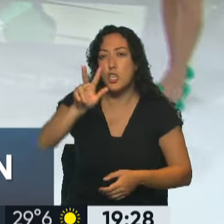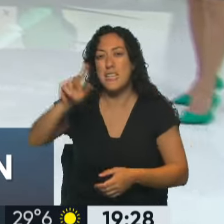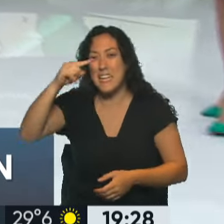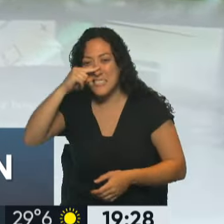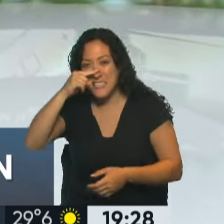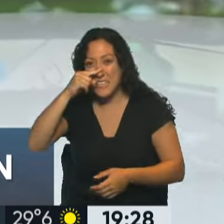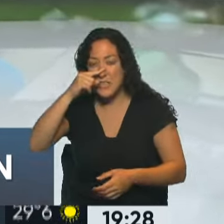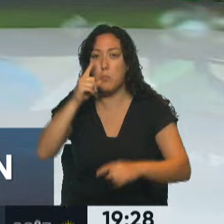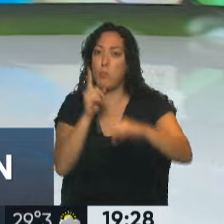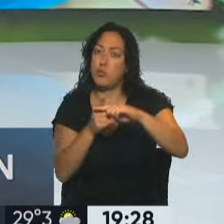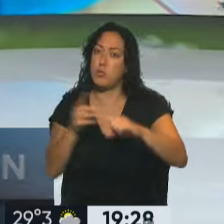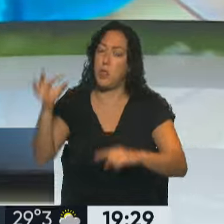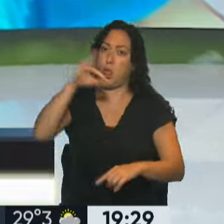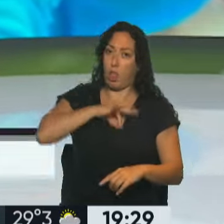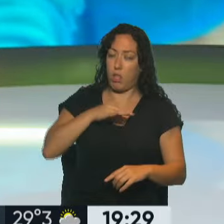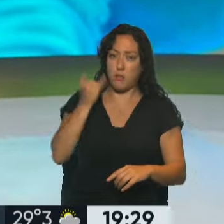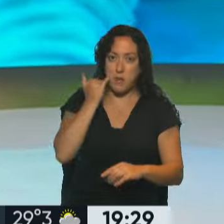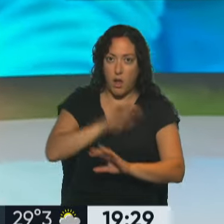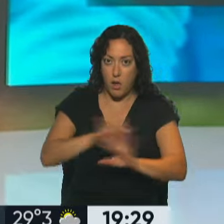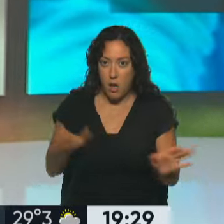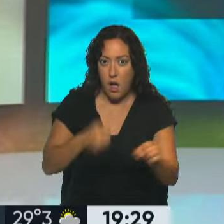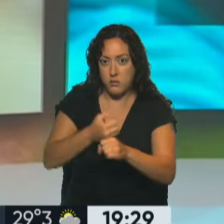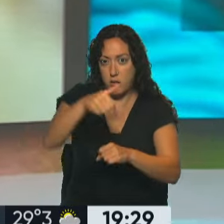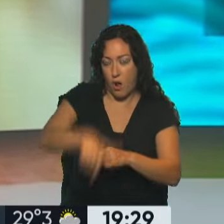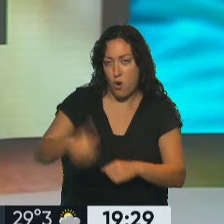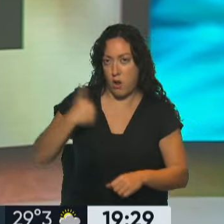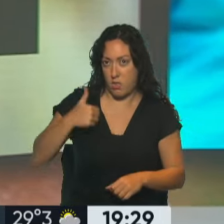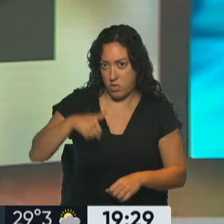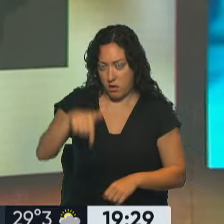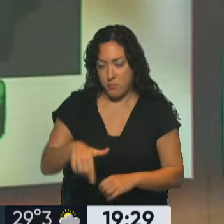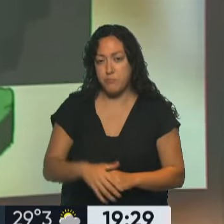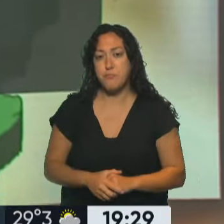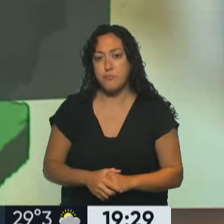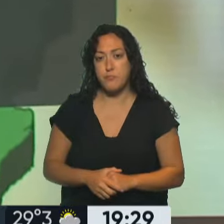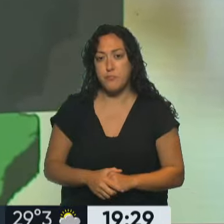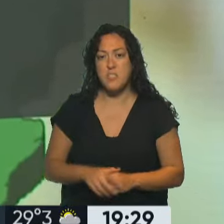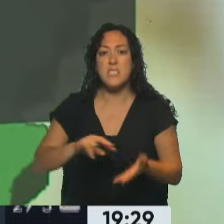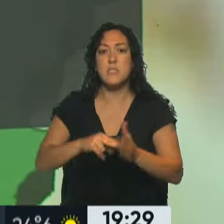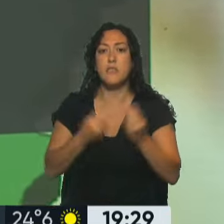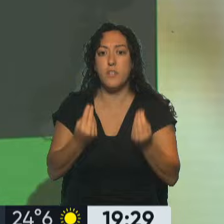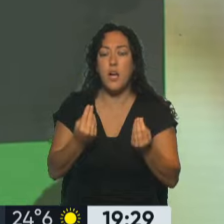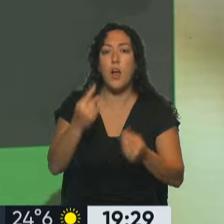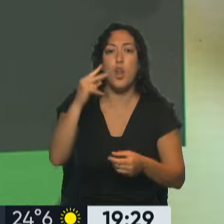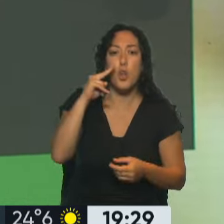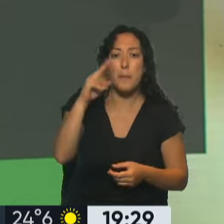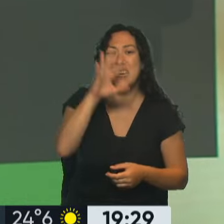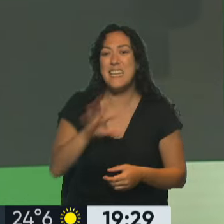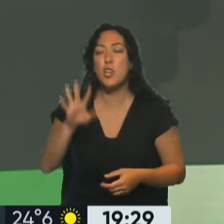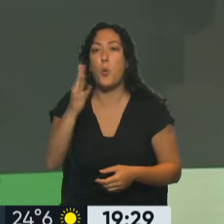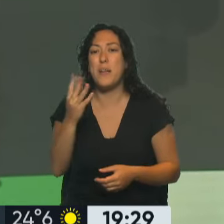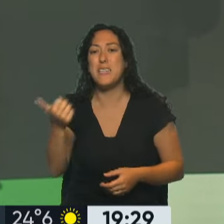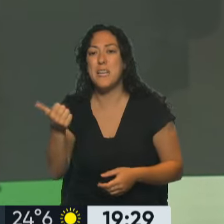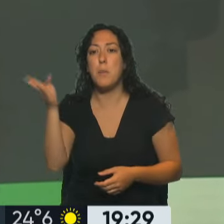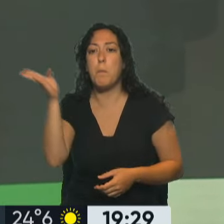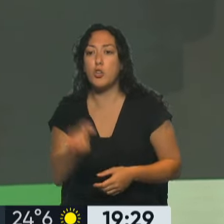casos es lo que se registra hasta la actualidad en la República Argentina Esto indica que subieron 2,546 con